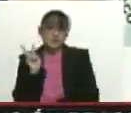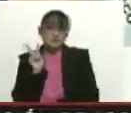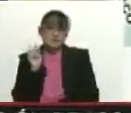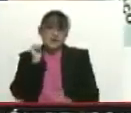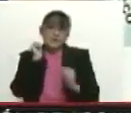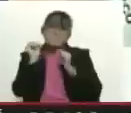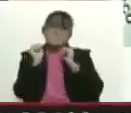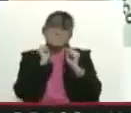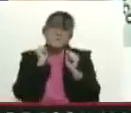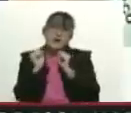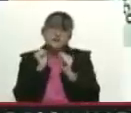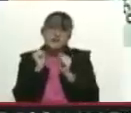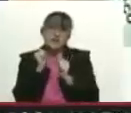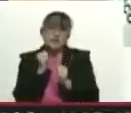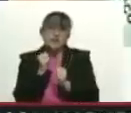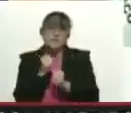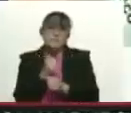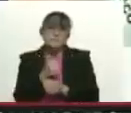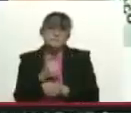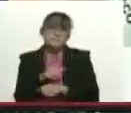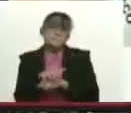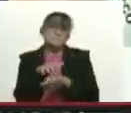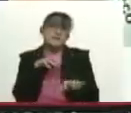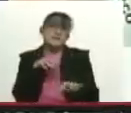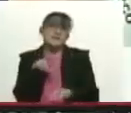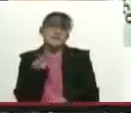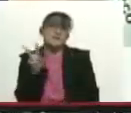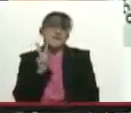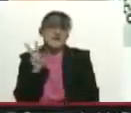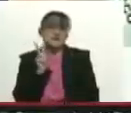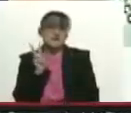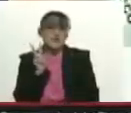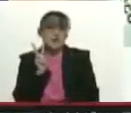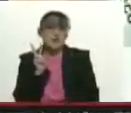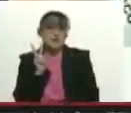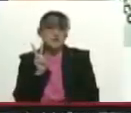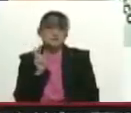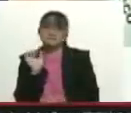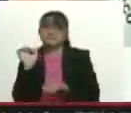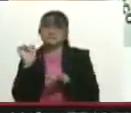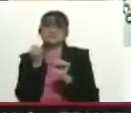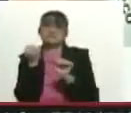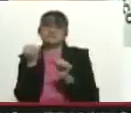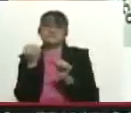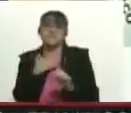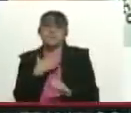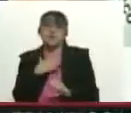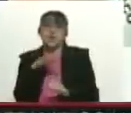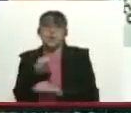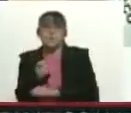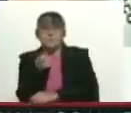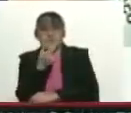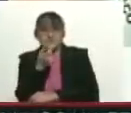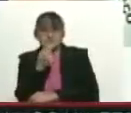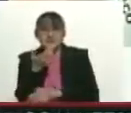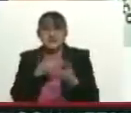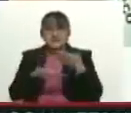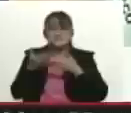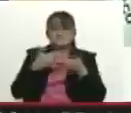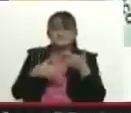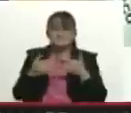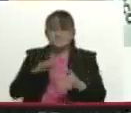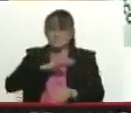matado a miles de venezolanos, porque cuando se le impide al Estado venezolano comprar medicinas, comercializar con